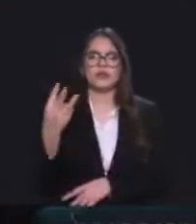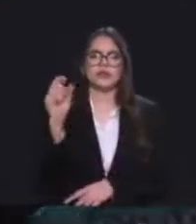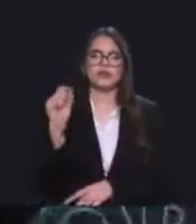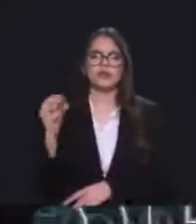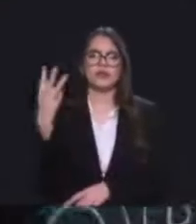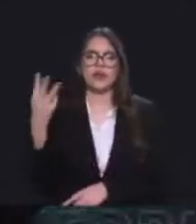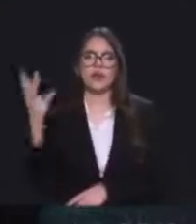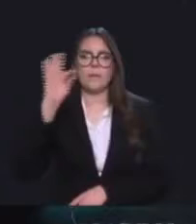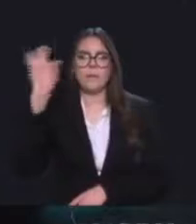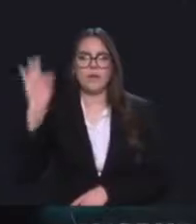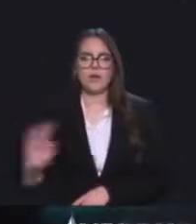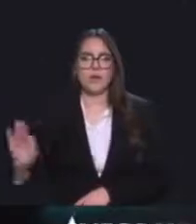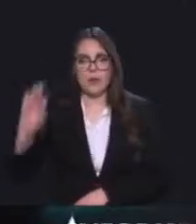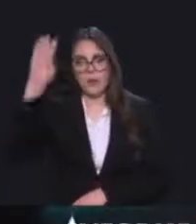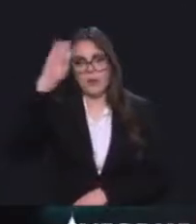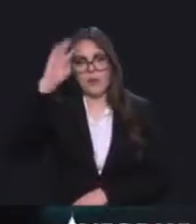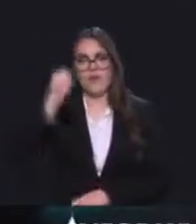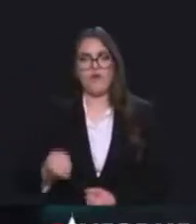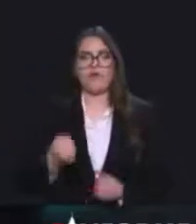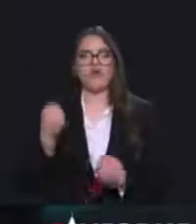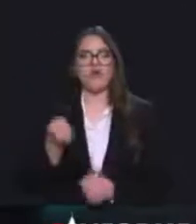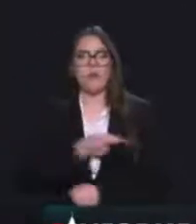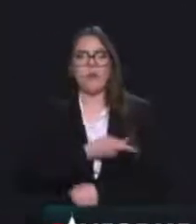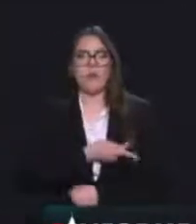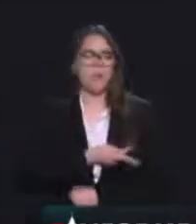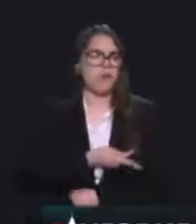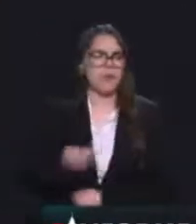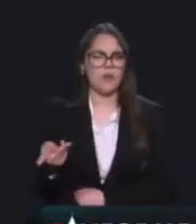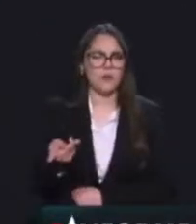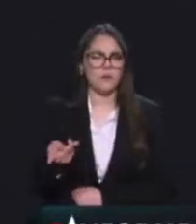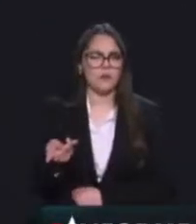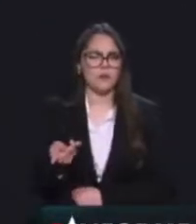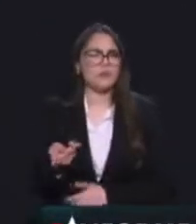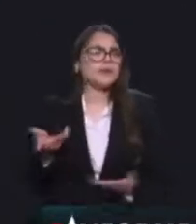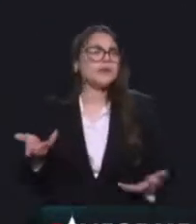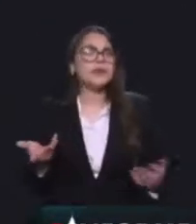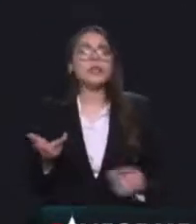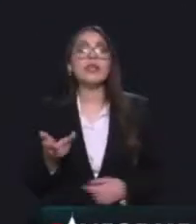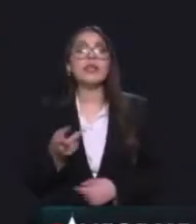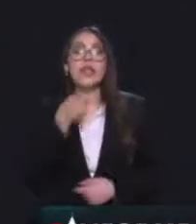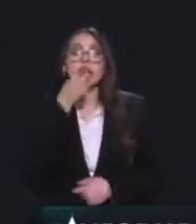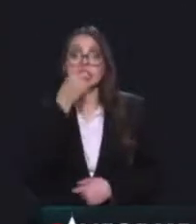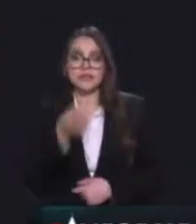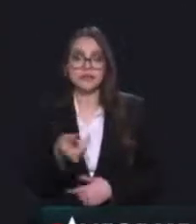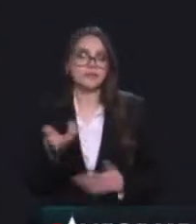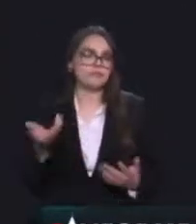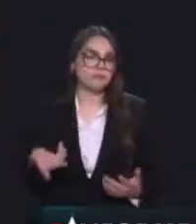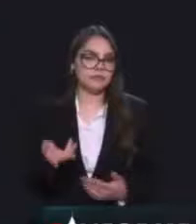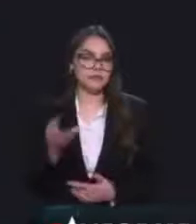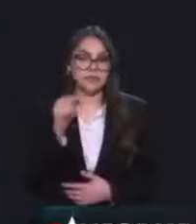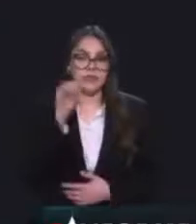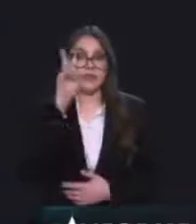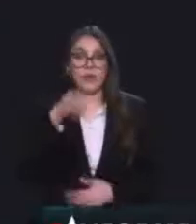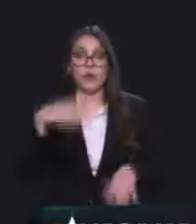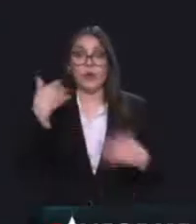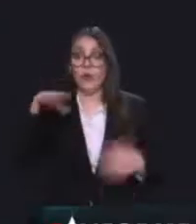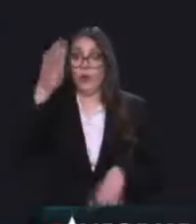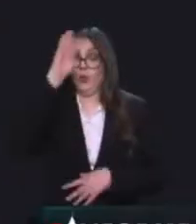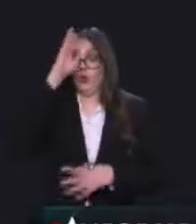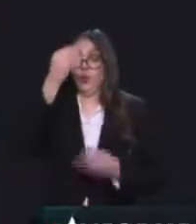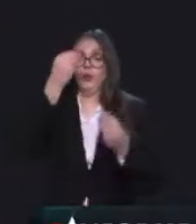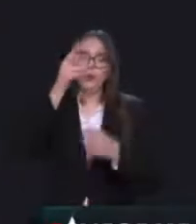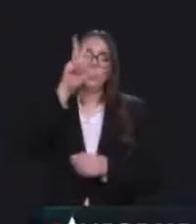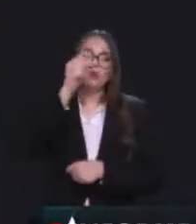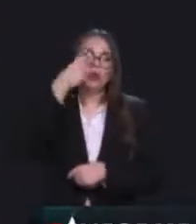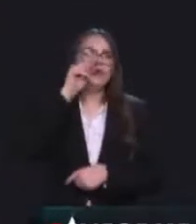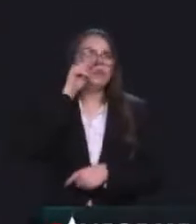porcentuales la pobreza extrema. ¿Qué quiere decir esto? Que lo que podemos presumir es que hay no de gran magnitud, pero sí hay una